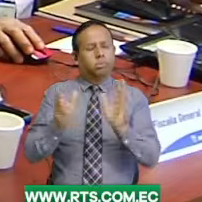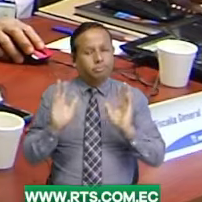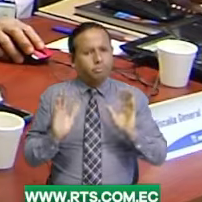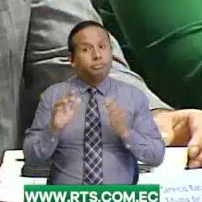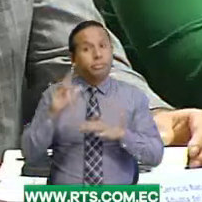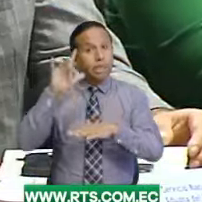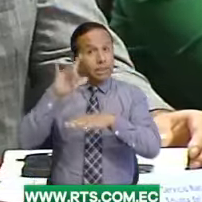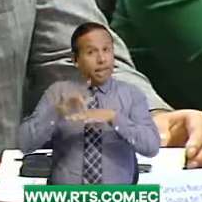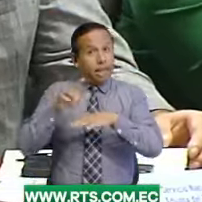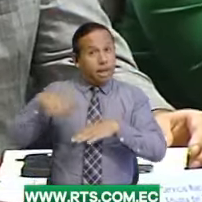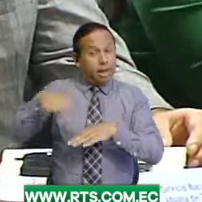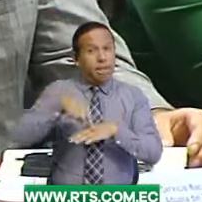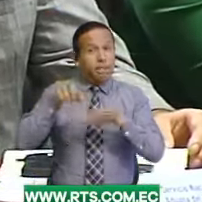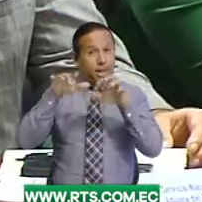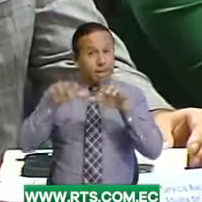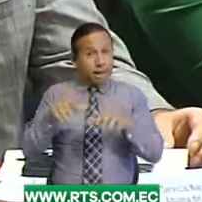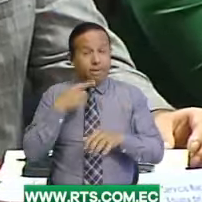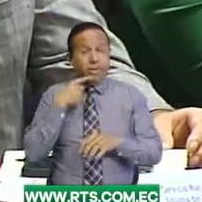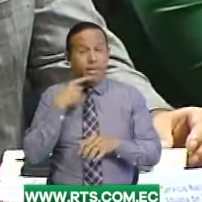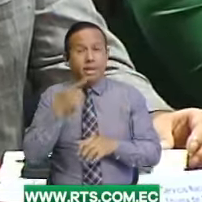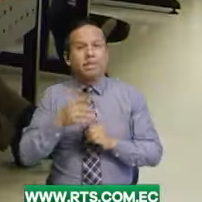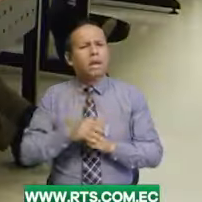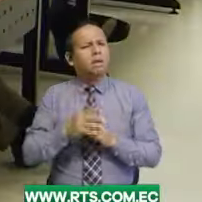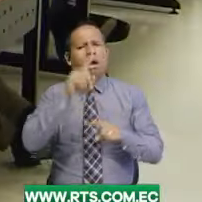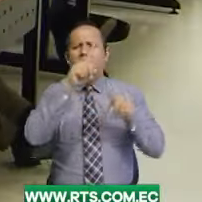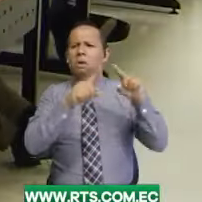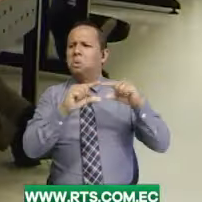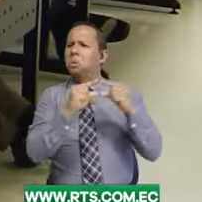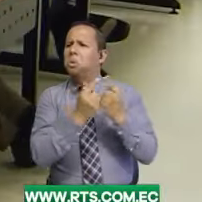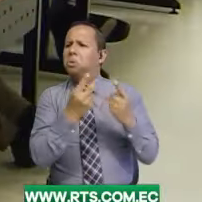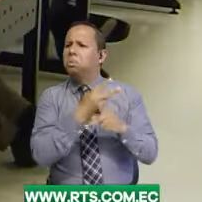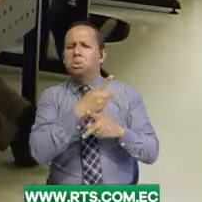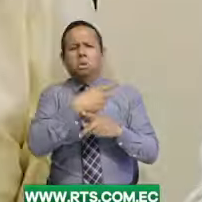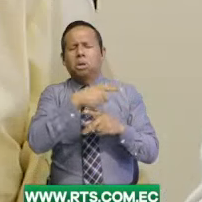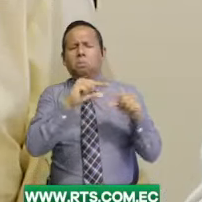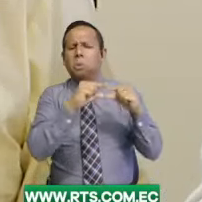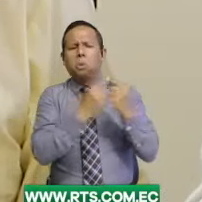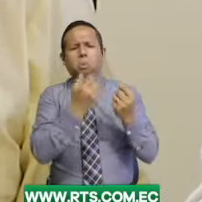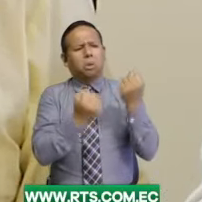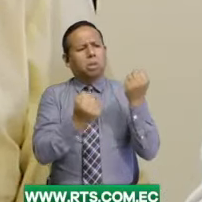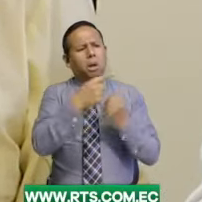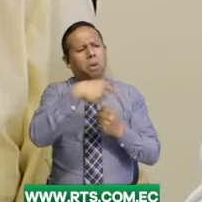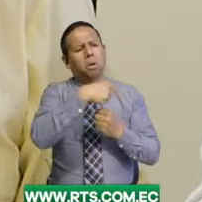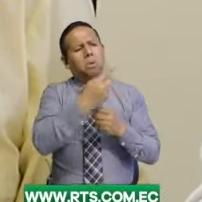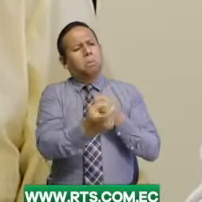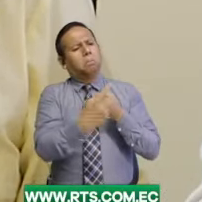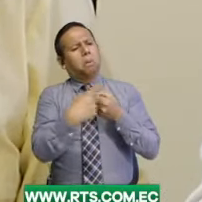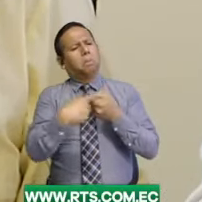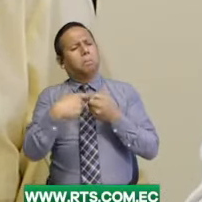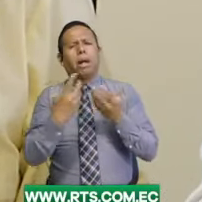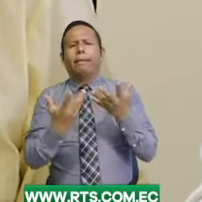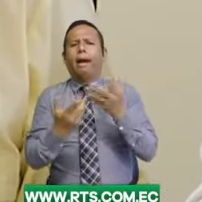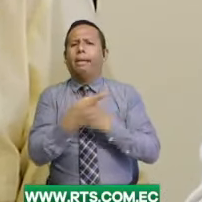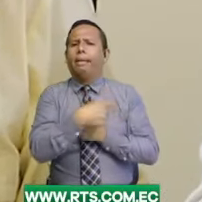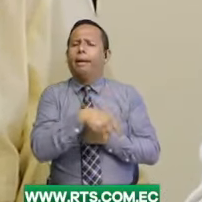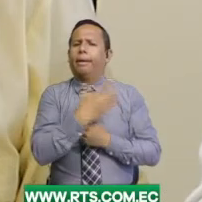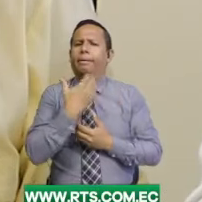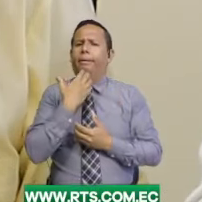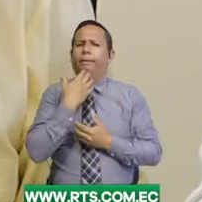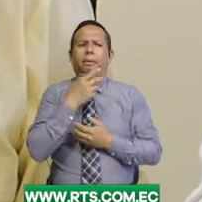de Gobernabilidad se refirió a diferentes gremios que no participan en esta mesa. No existe manifestación. Son